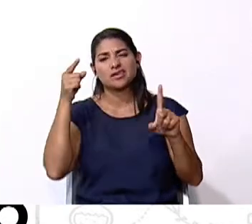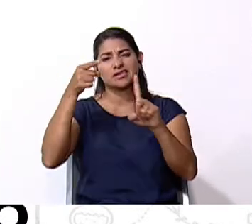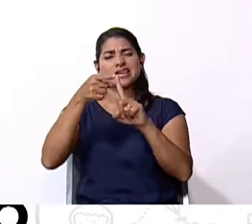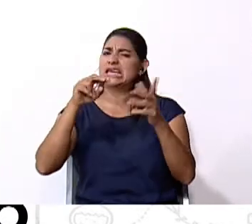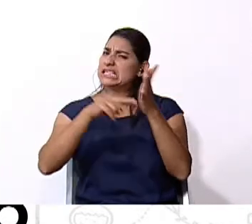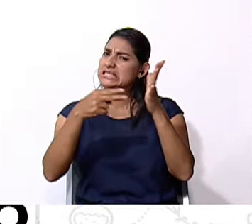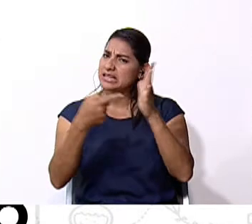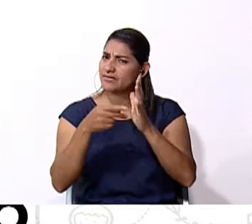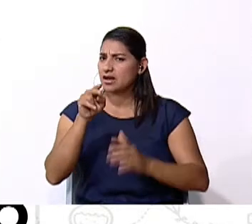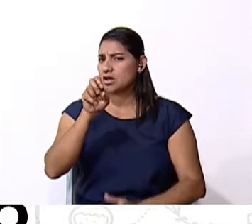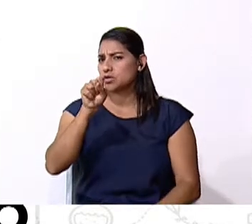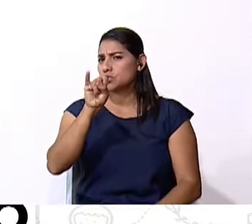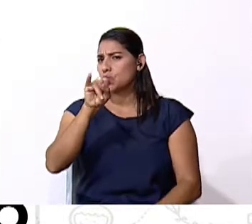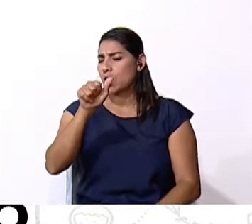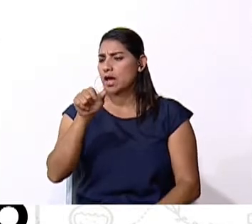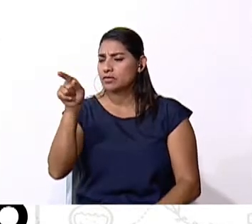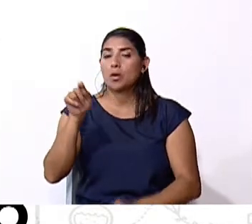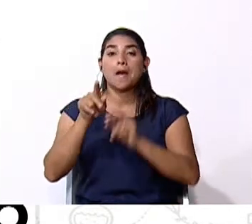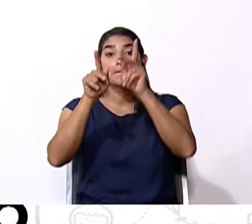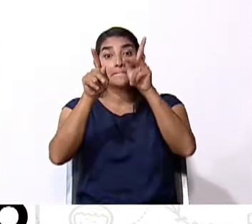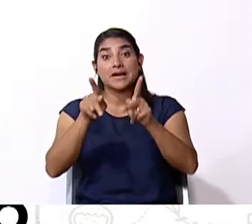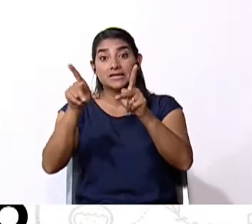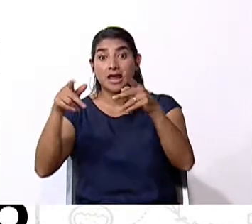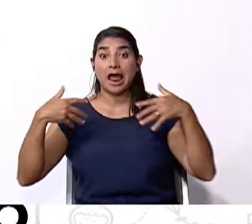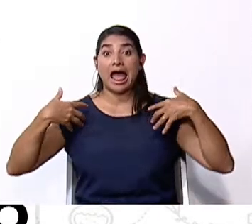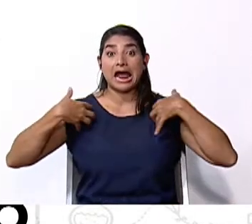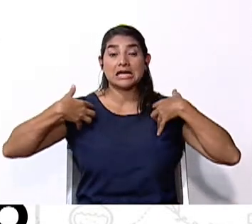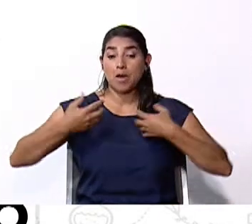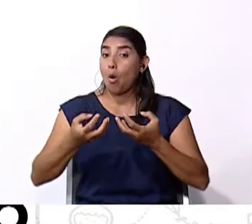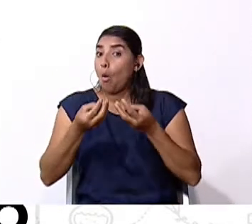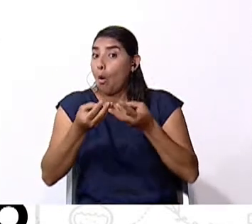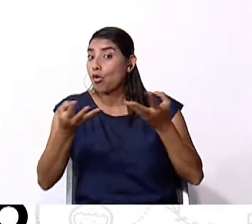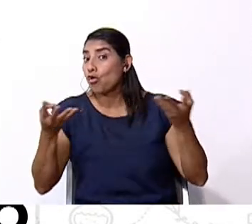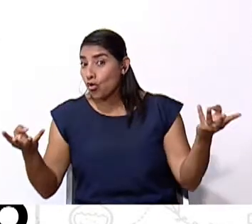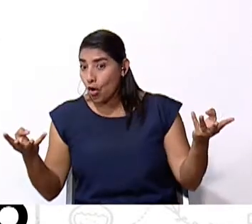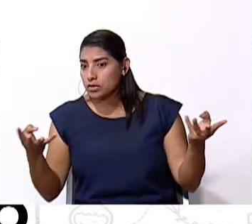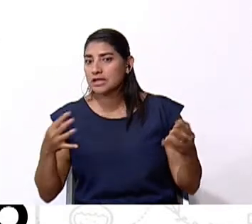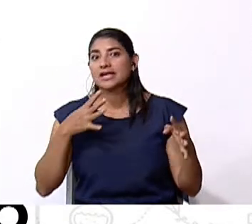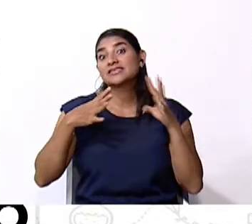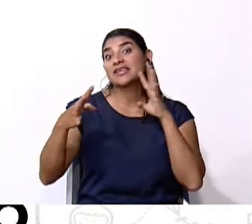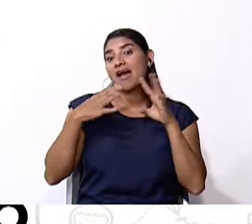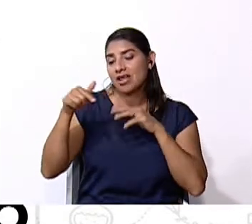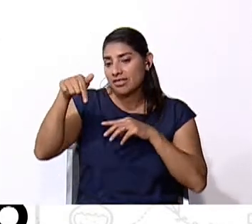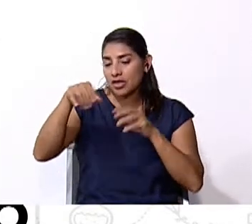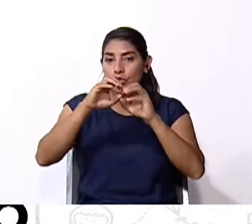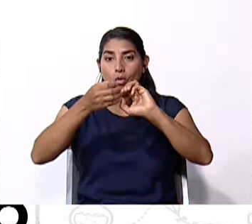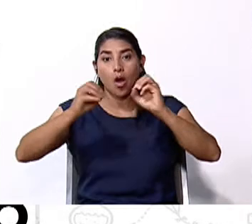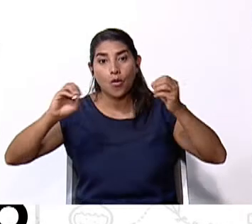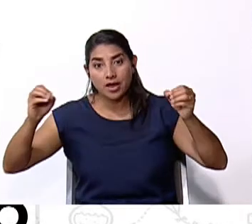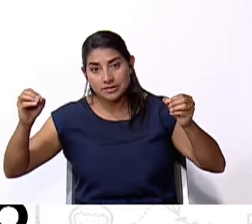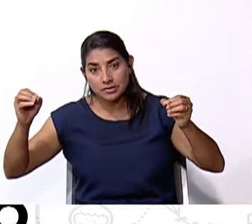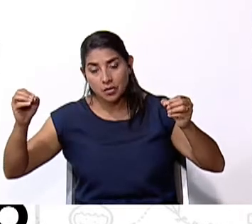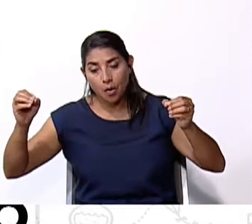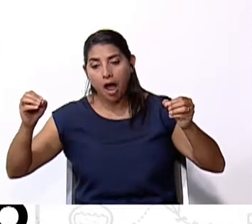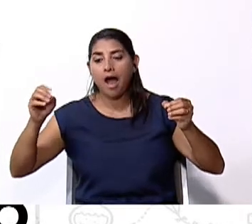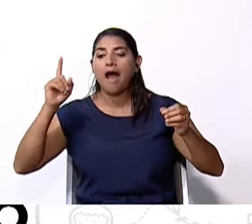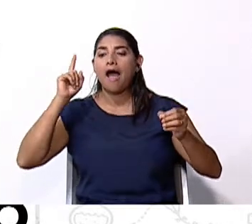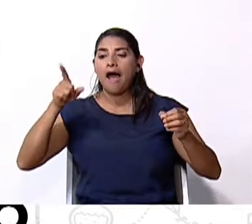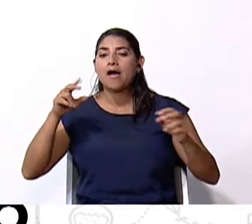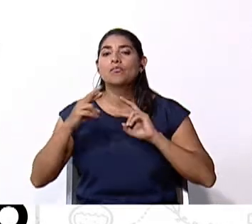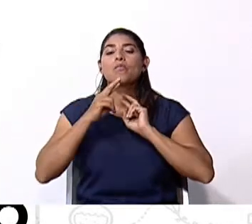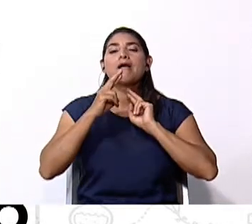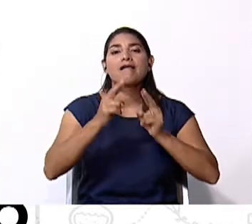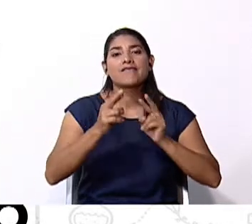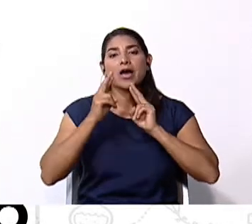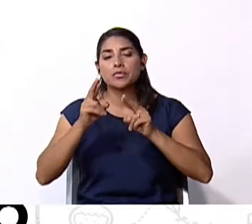de sujeto. Es la persona, animal o cosa de quien se habla en la oración y va a